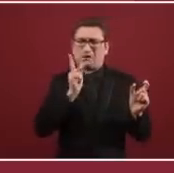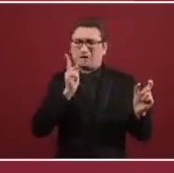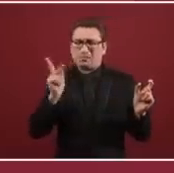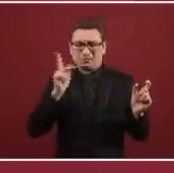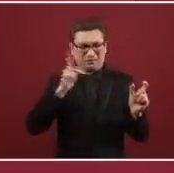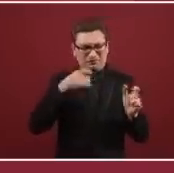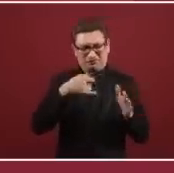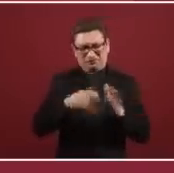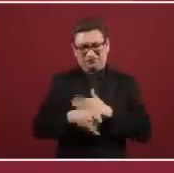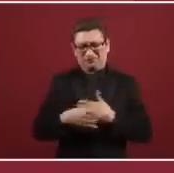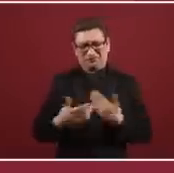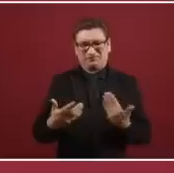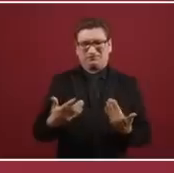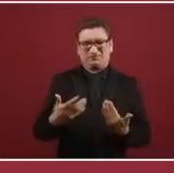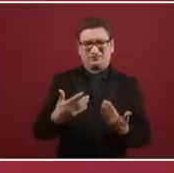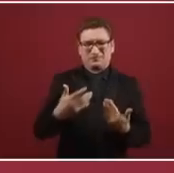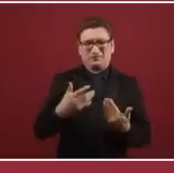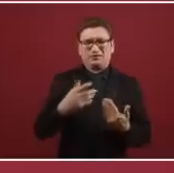No se entiende.